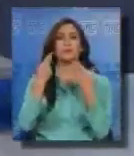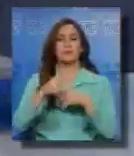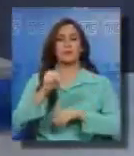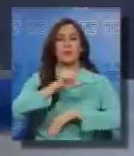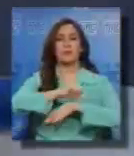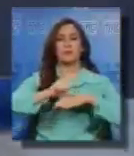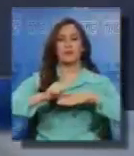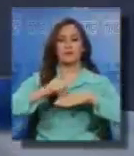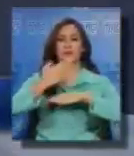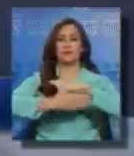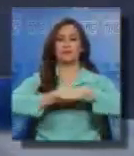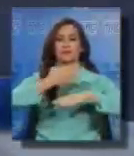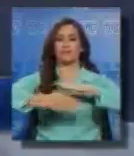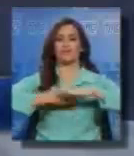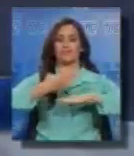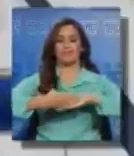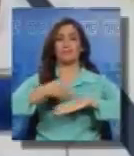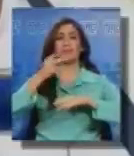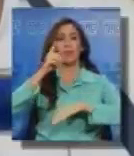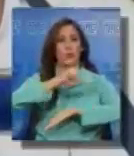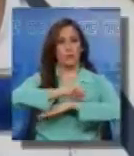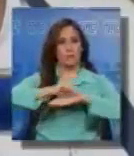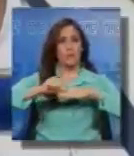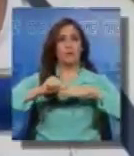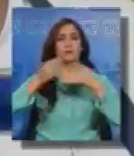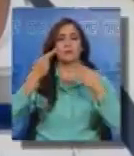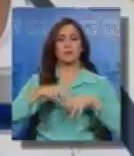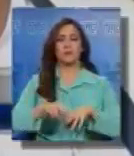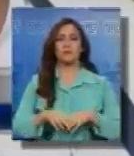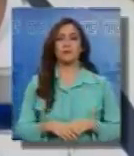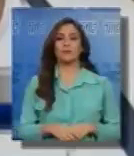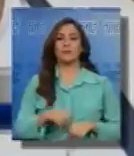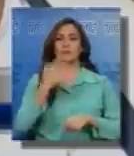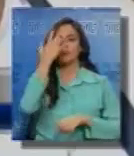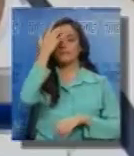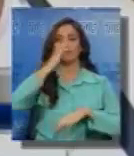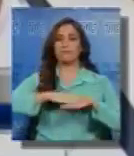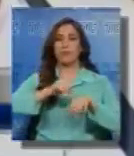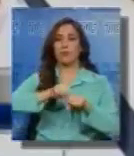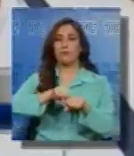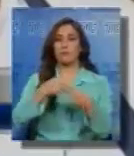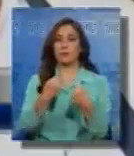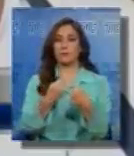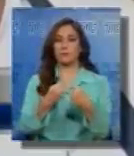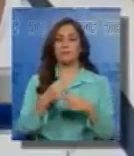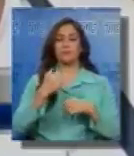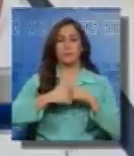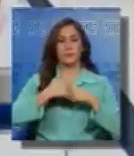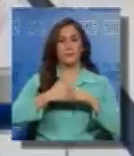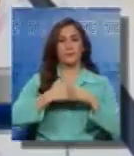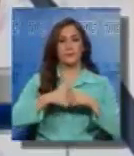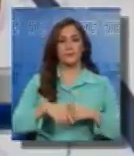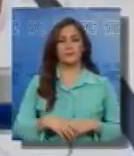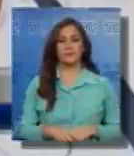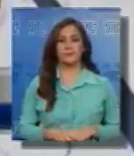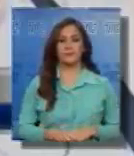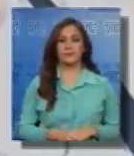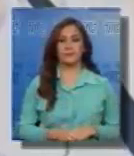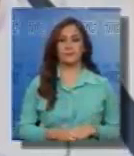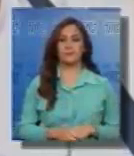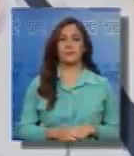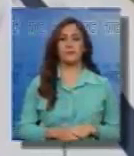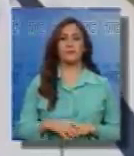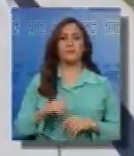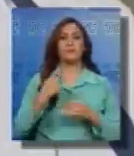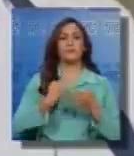Tuvieron que intervenir quirúrgicamente para corregir esa anomalía, se podría decir. Con